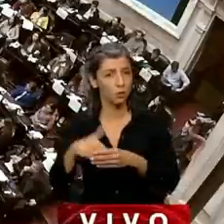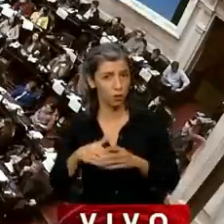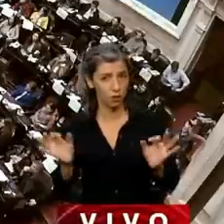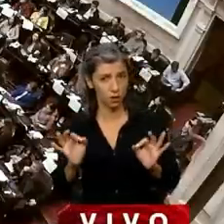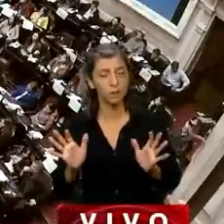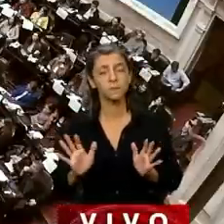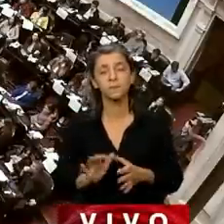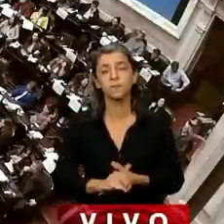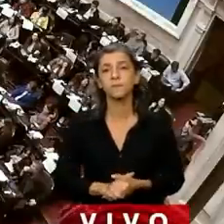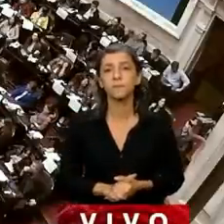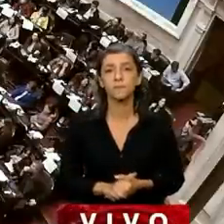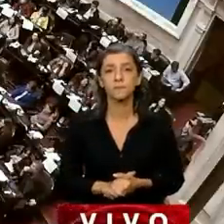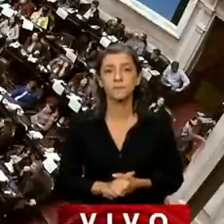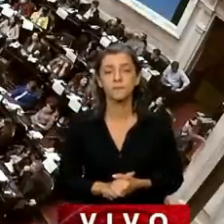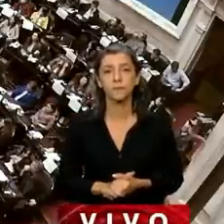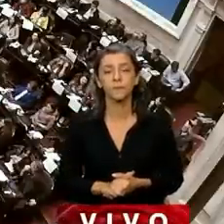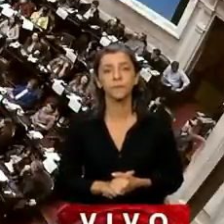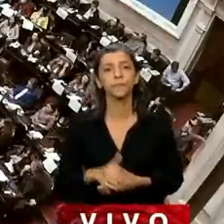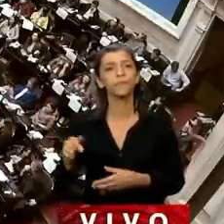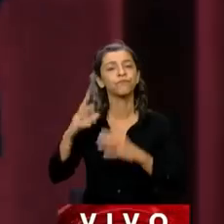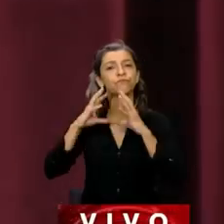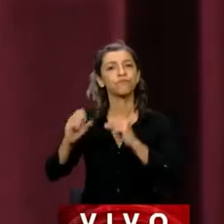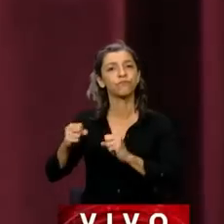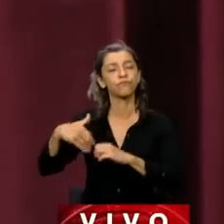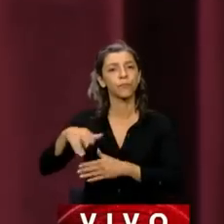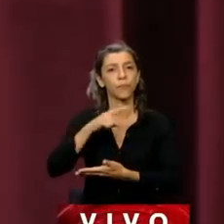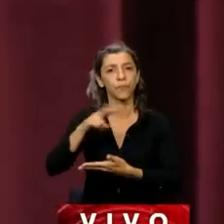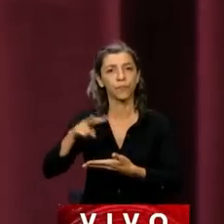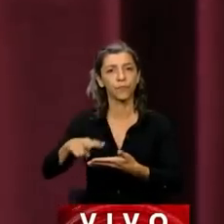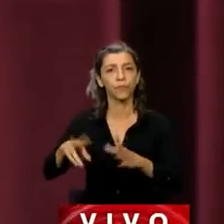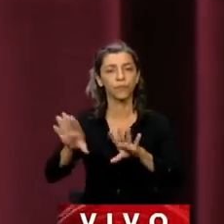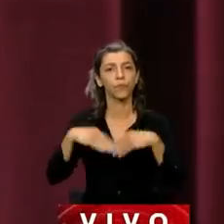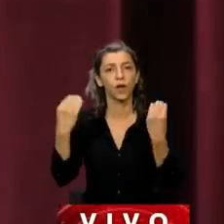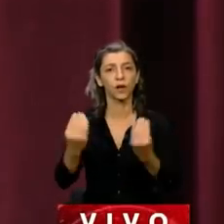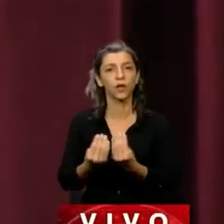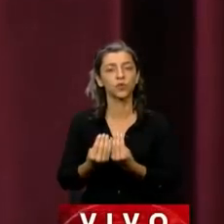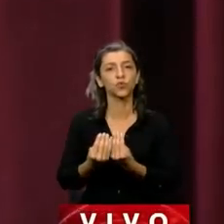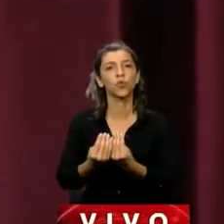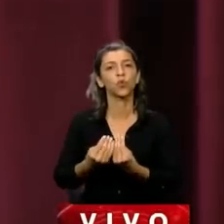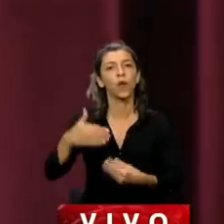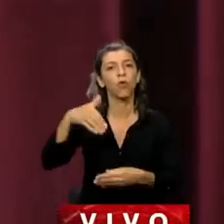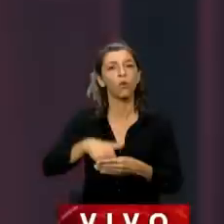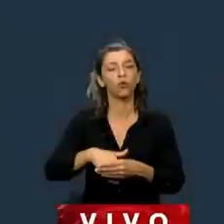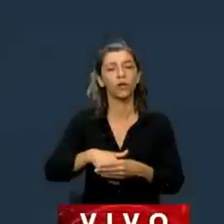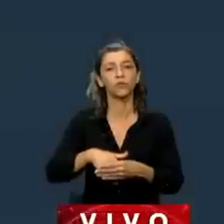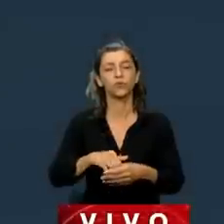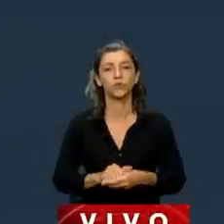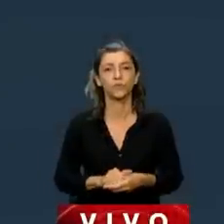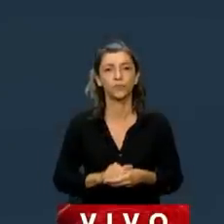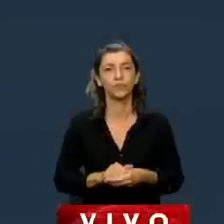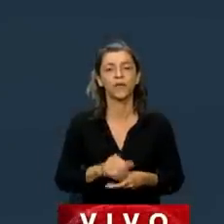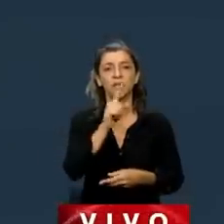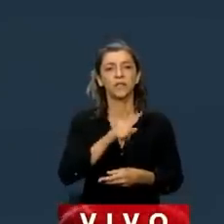Abstención. Por secretaría se dará lectura al resultado de la votación.